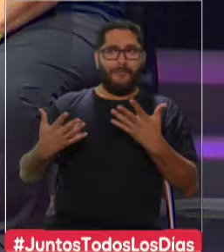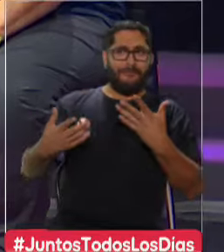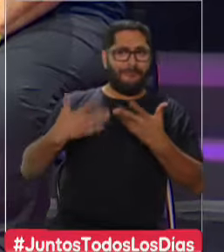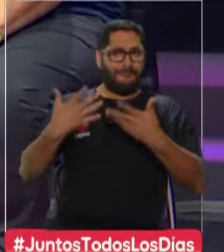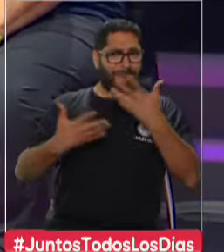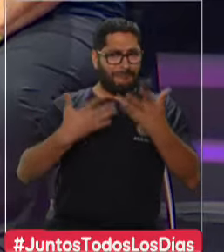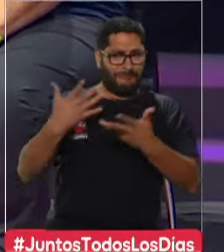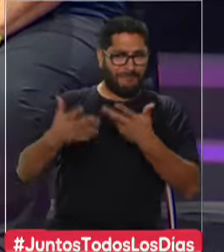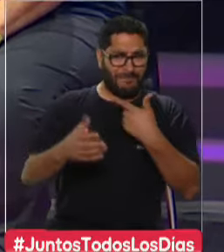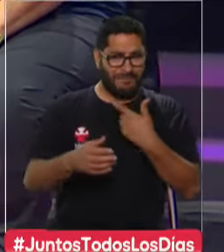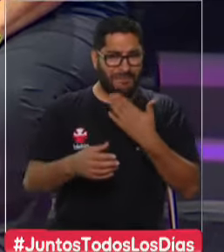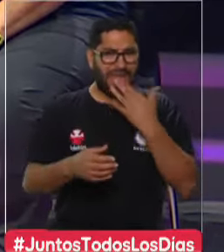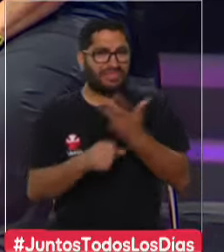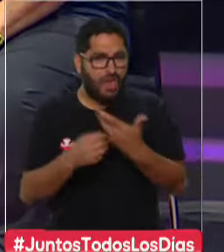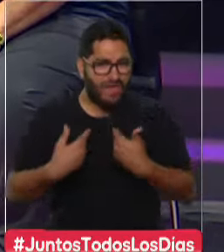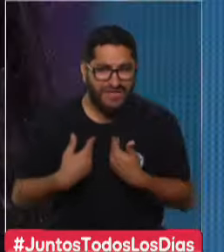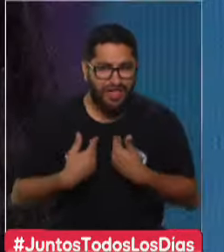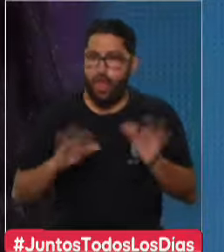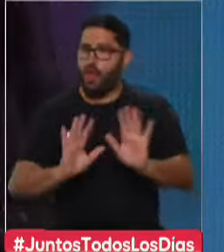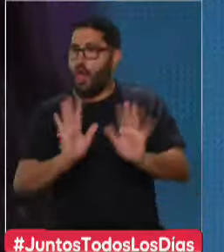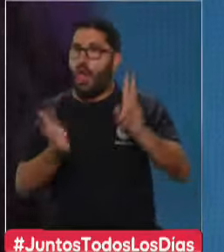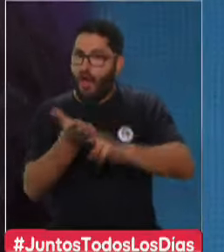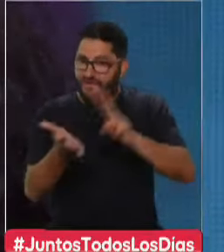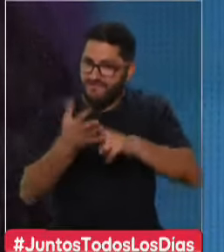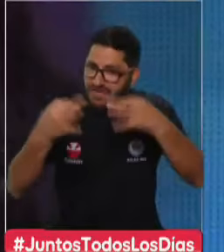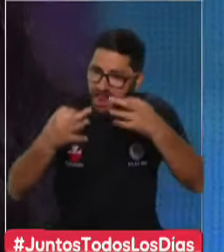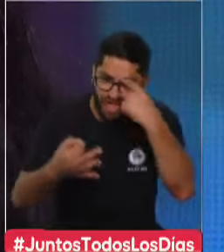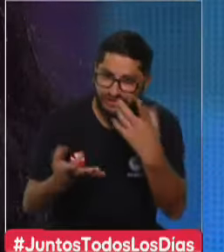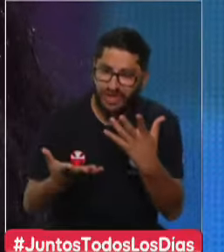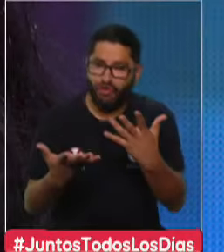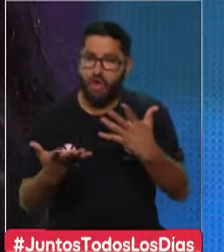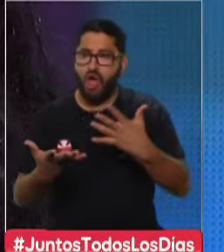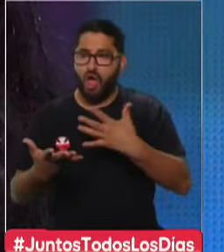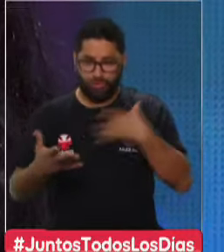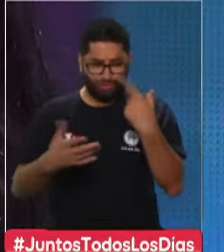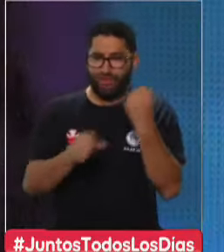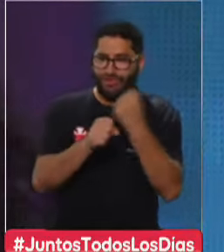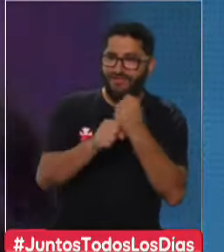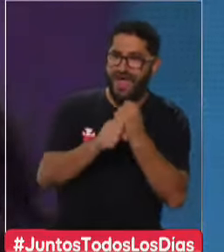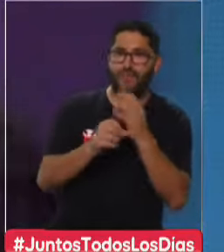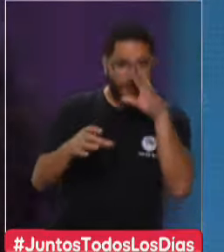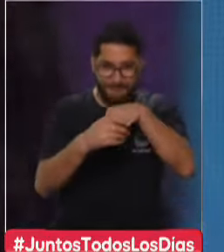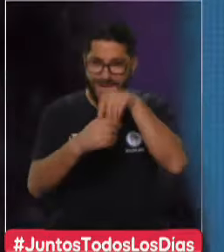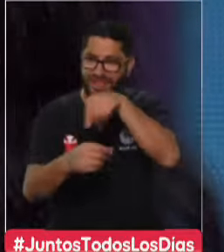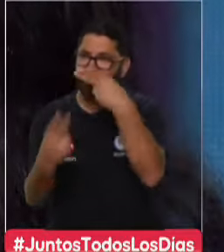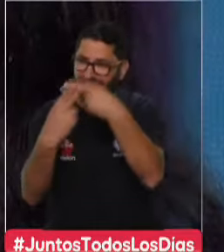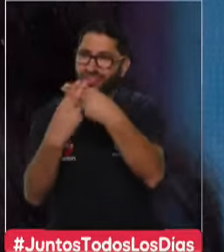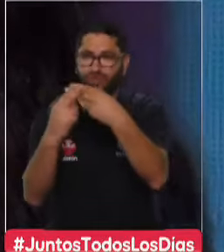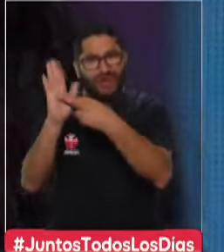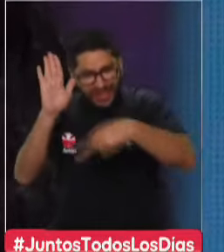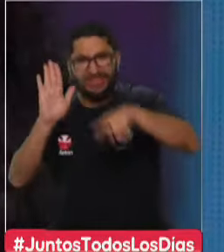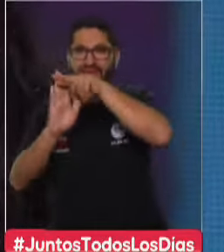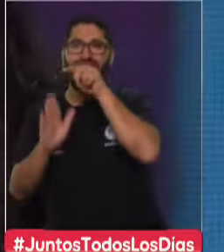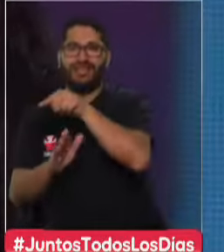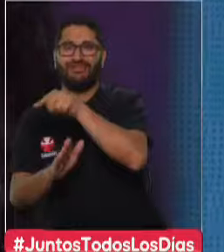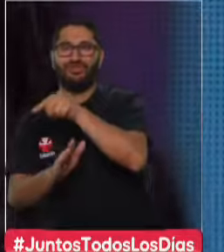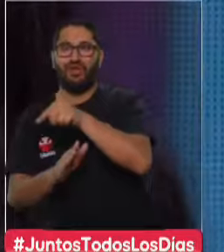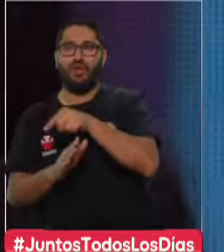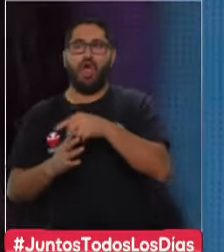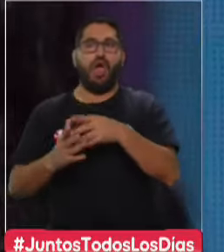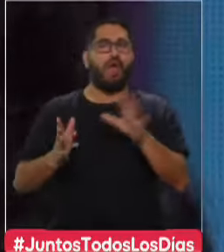dice, va a estar con nosotros, con el equipo y ahí voy a estar yo. Y me dijo, de hecho,